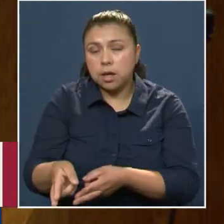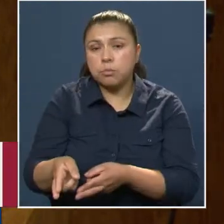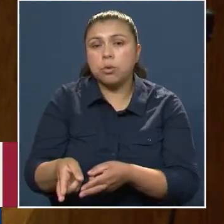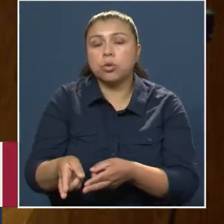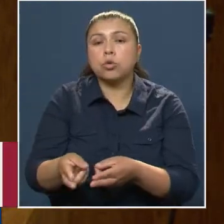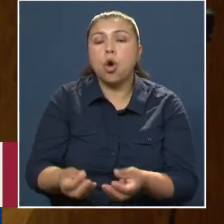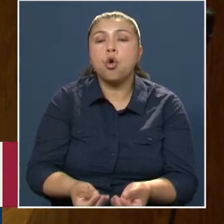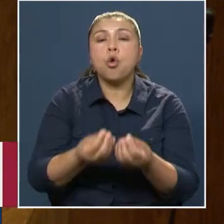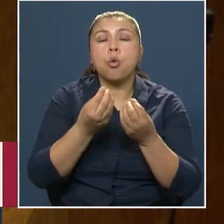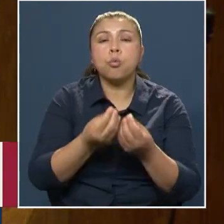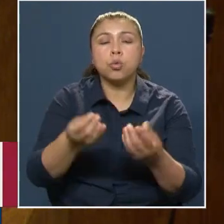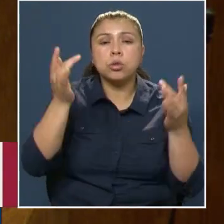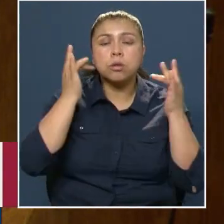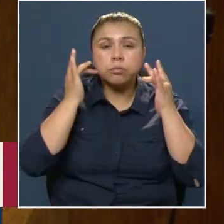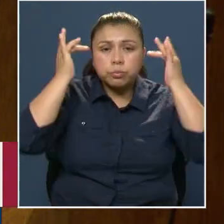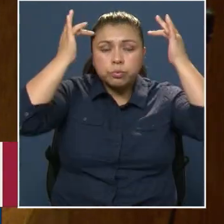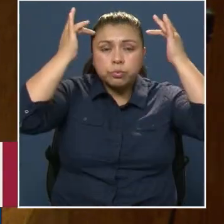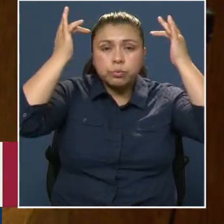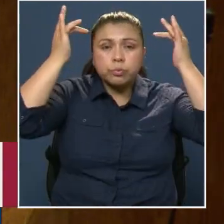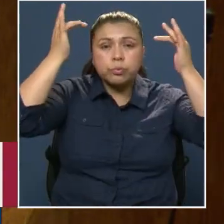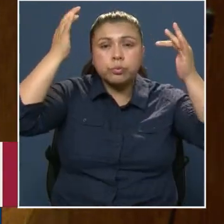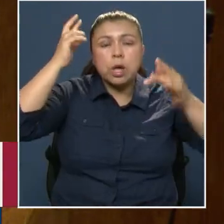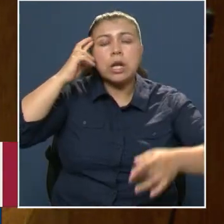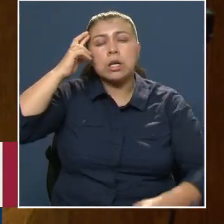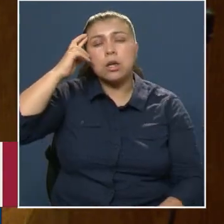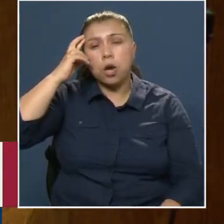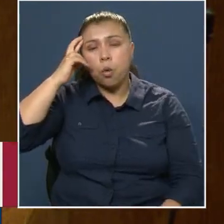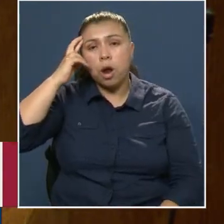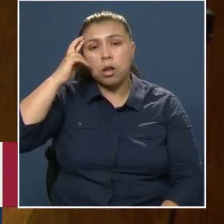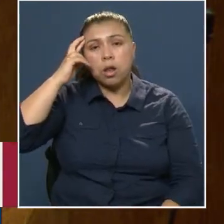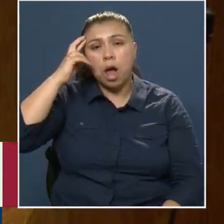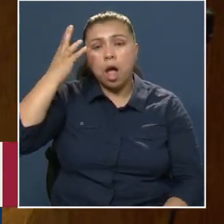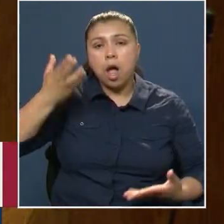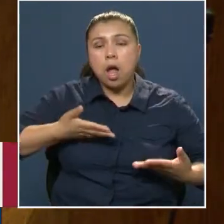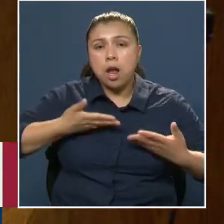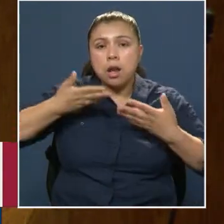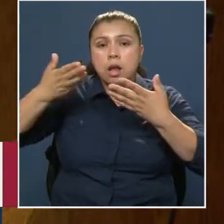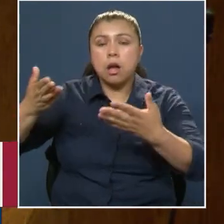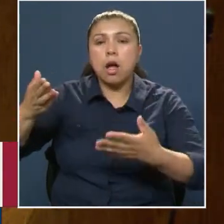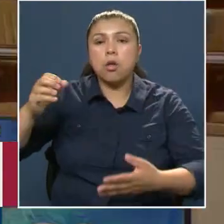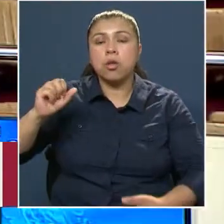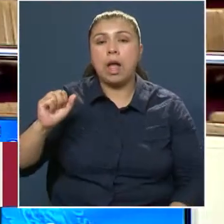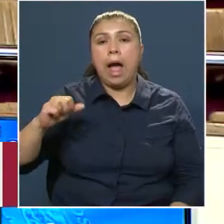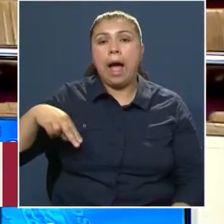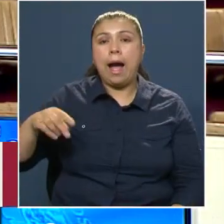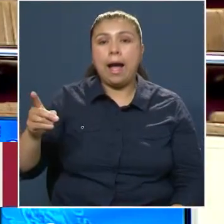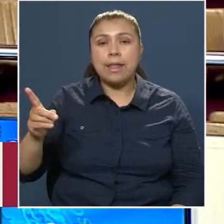con mucha alegría y nostalgia el legado de don Andrés Helwin. Muchas gracias, Presidenta.